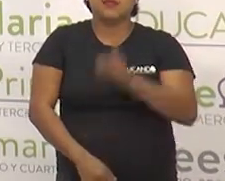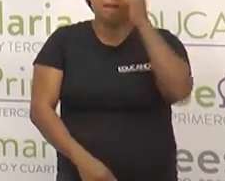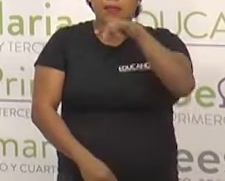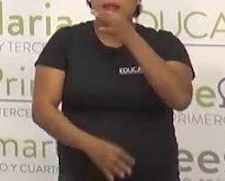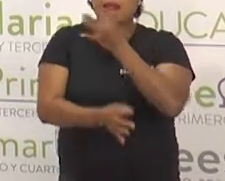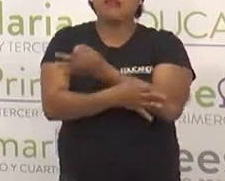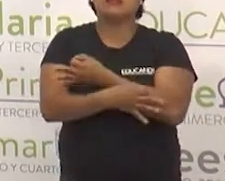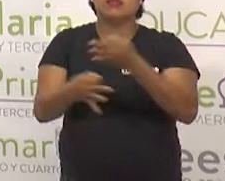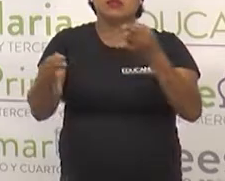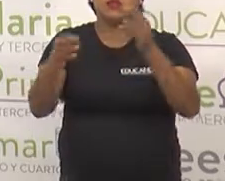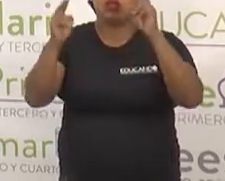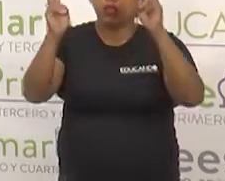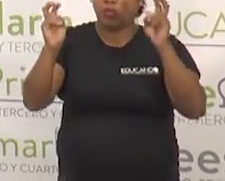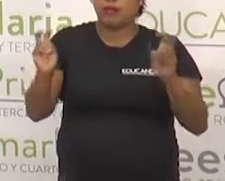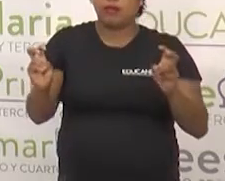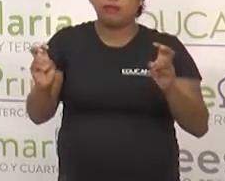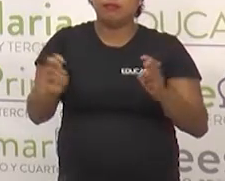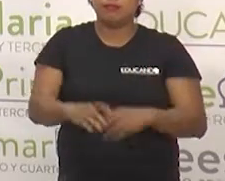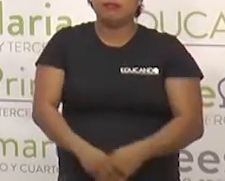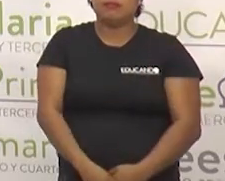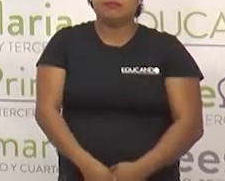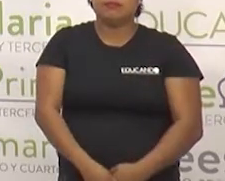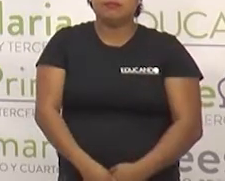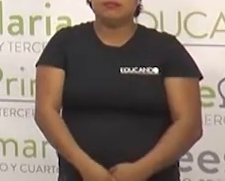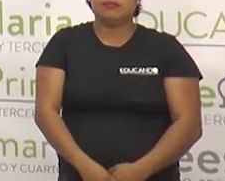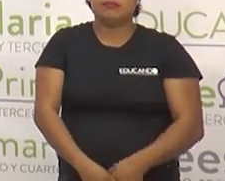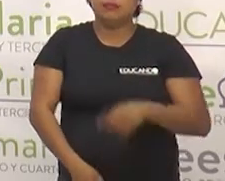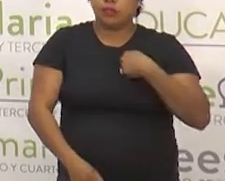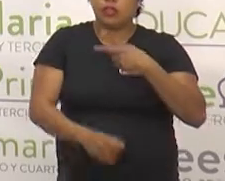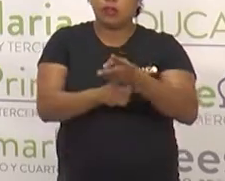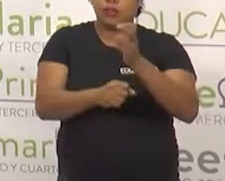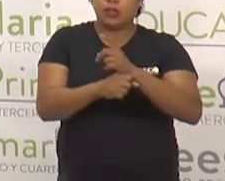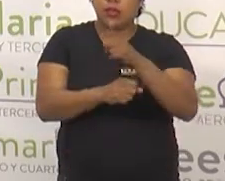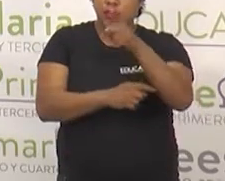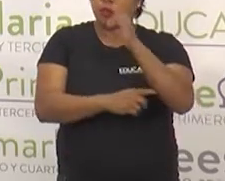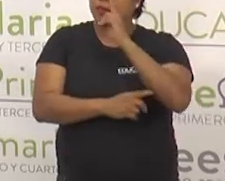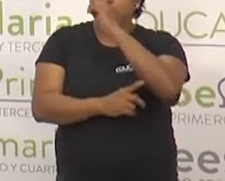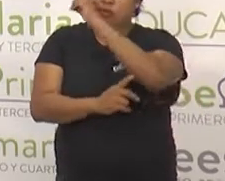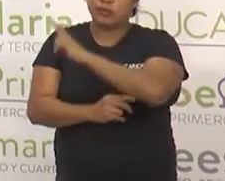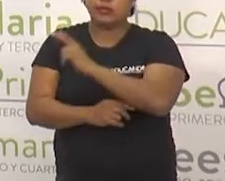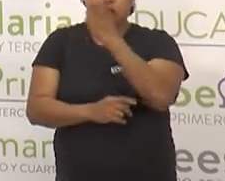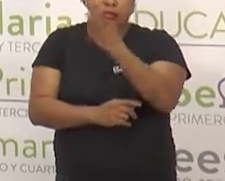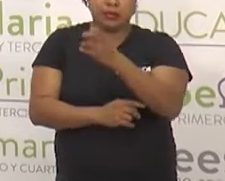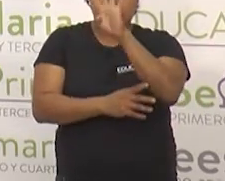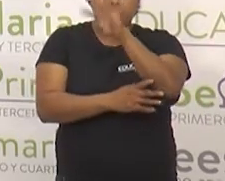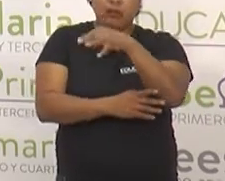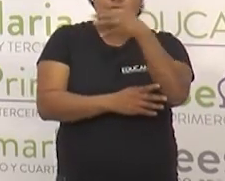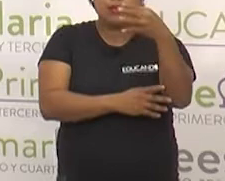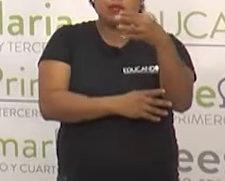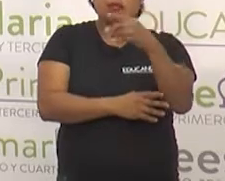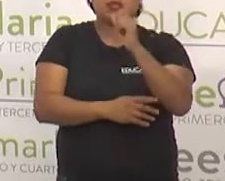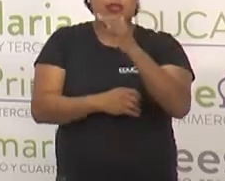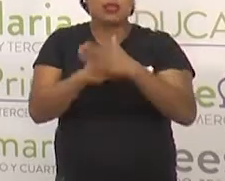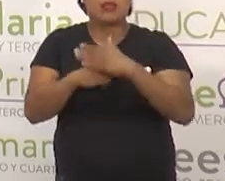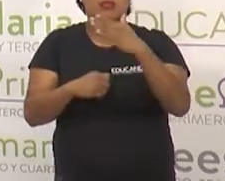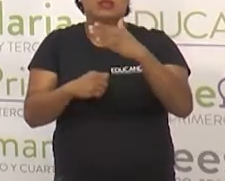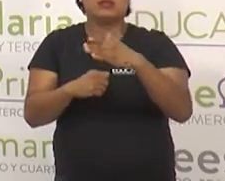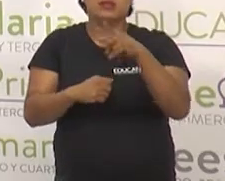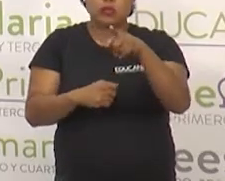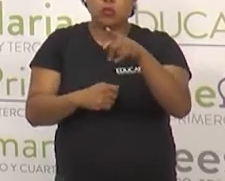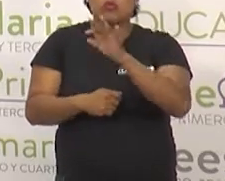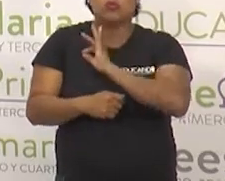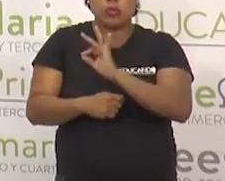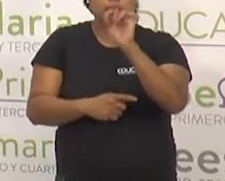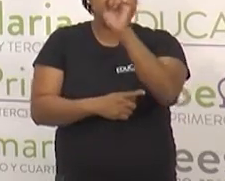para exponer un tema. Te invito a que cheques esta tabla y además